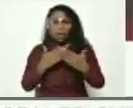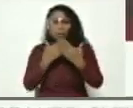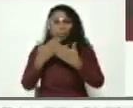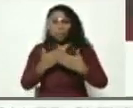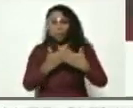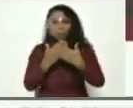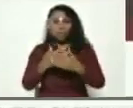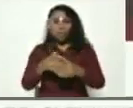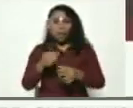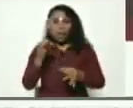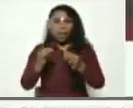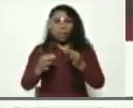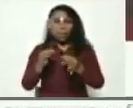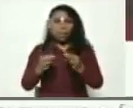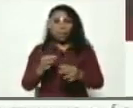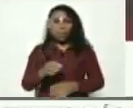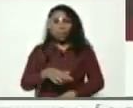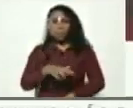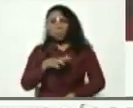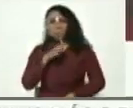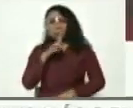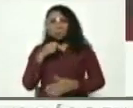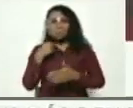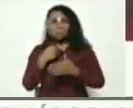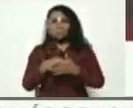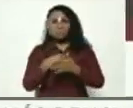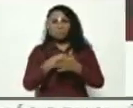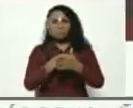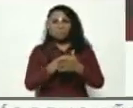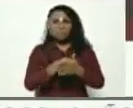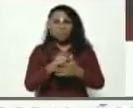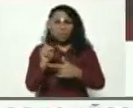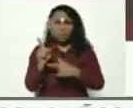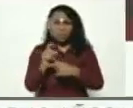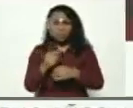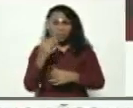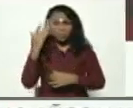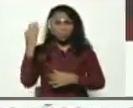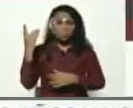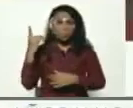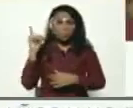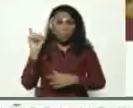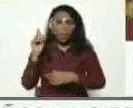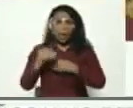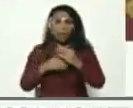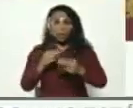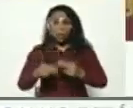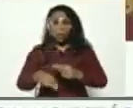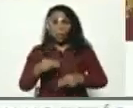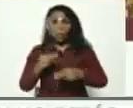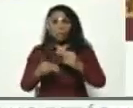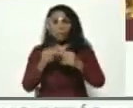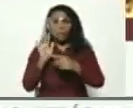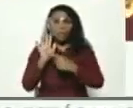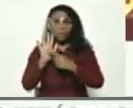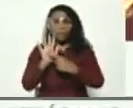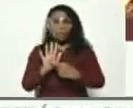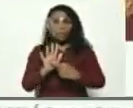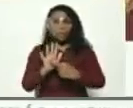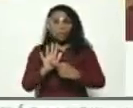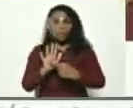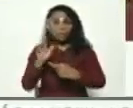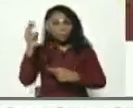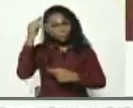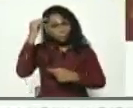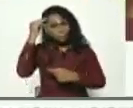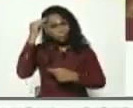Abogados. Terrible, persistente y agudo es el imaginario colonial que construye la representación mental